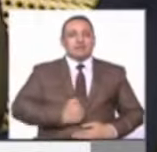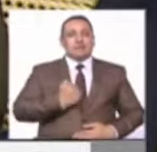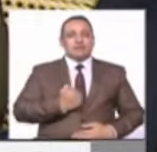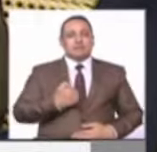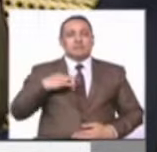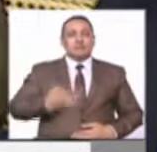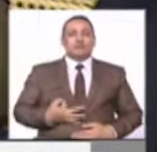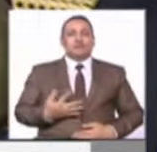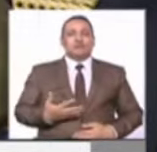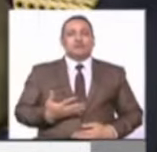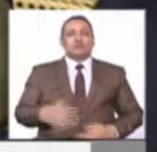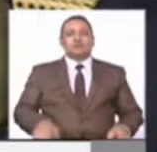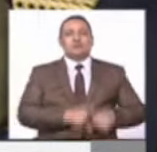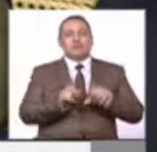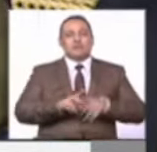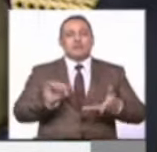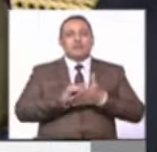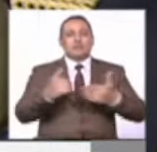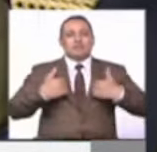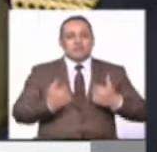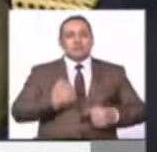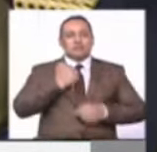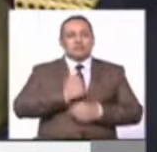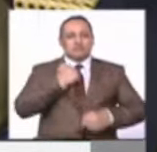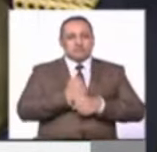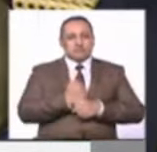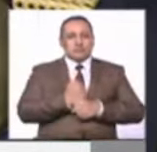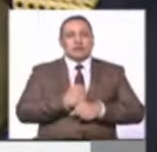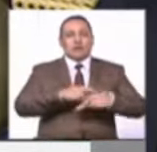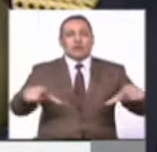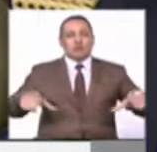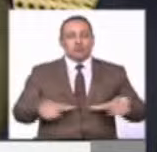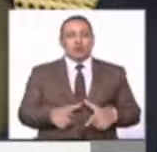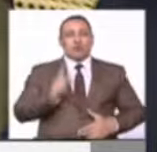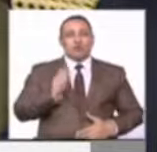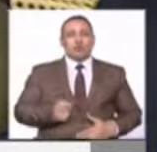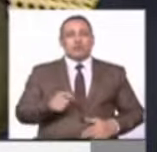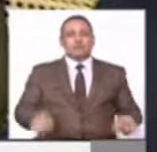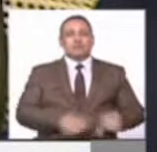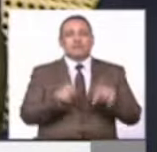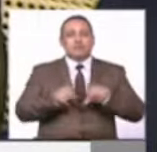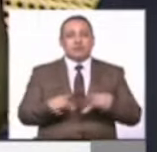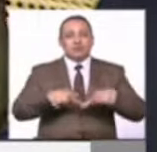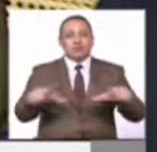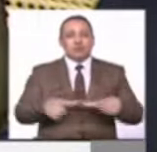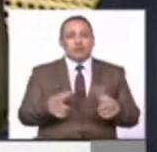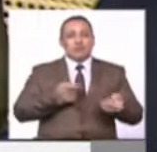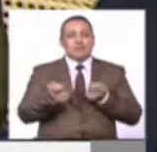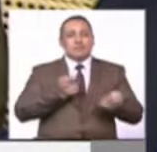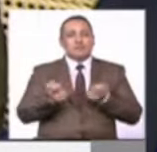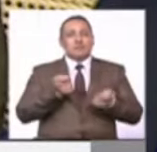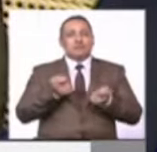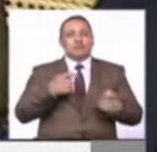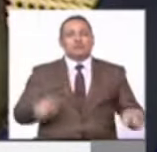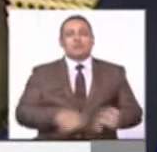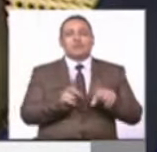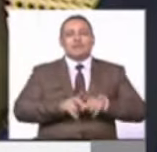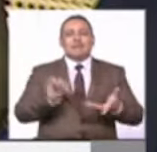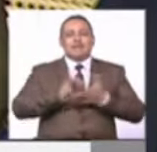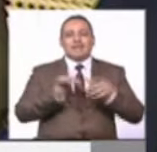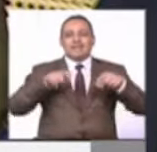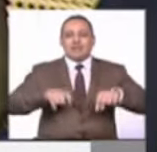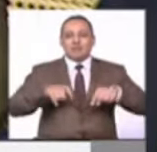señor quienes ejercemos función jurisdiccional aún en ámbito administrativo debemos